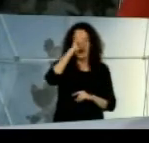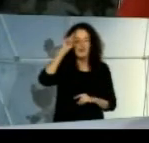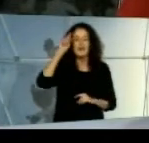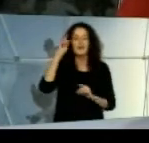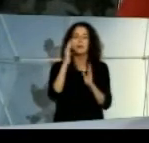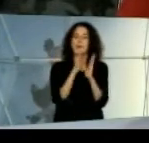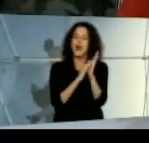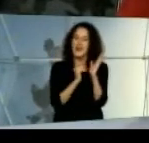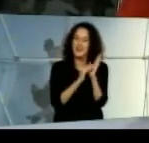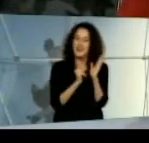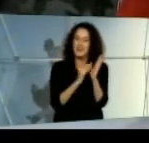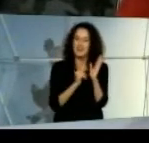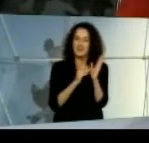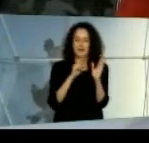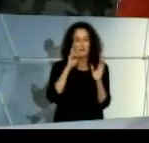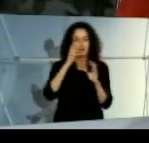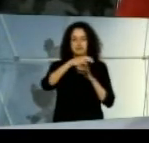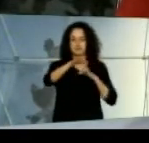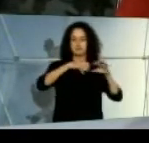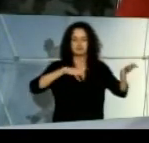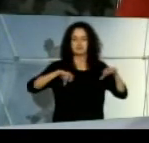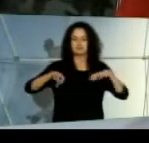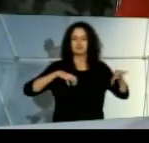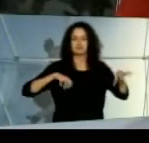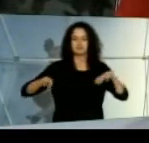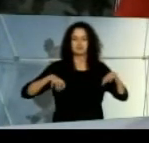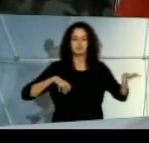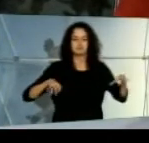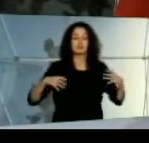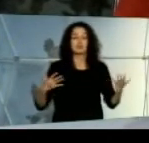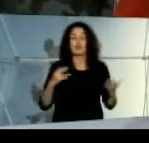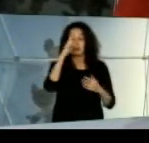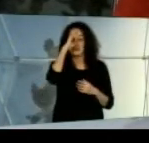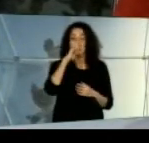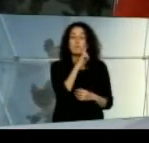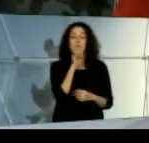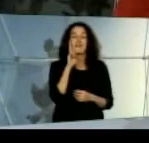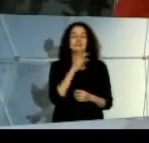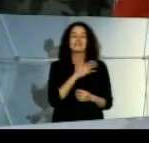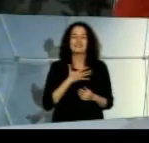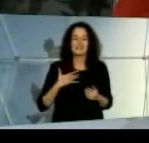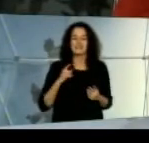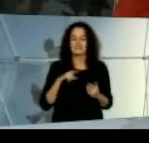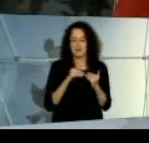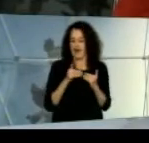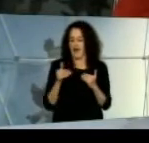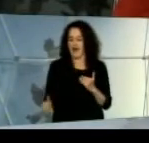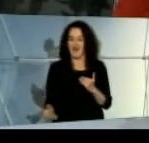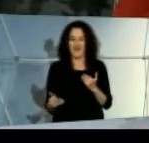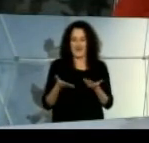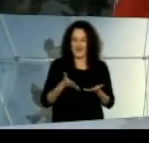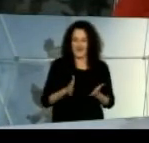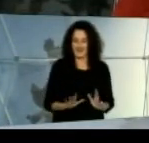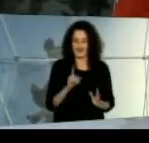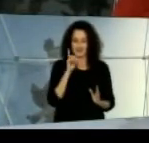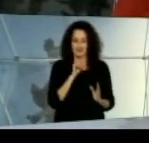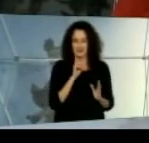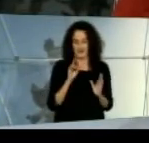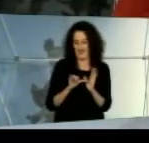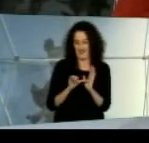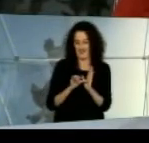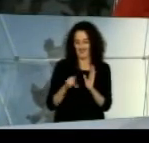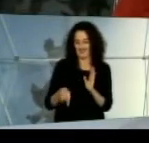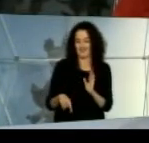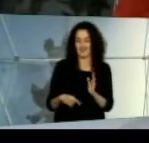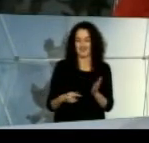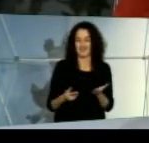en Valencia, estaban desperdigados. Los padres querían pasar la infancia también con sus hijos, quiero decir, querían tener a sus hijos